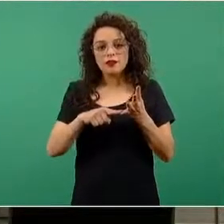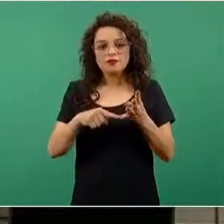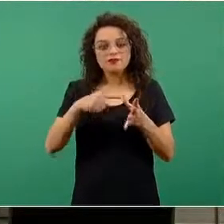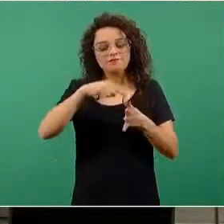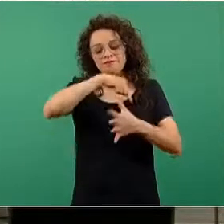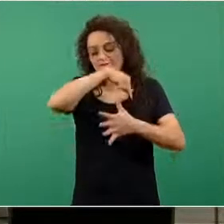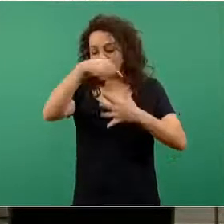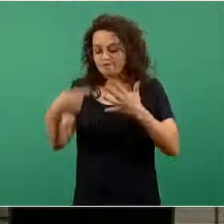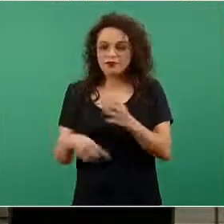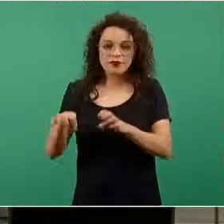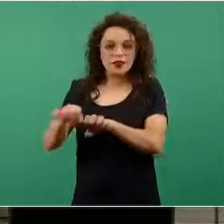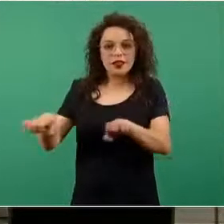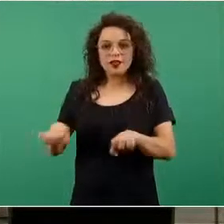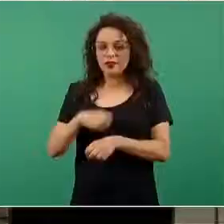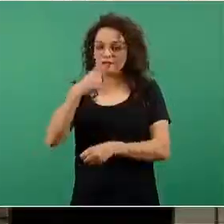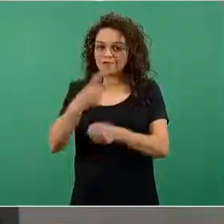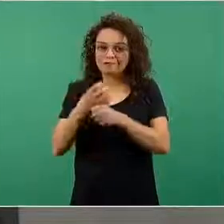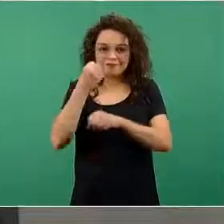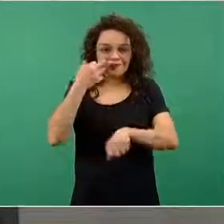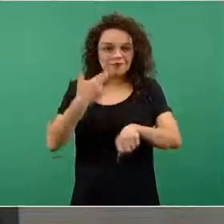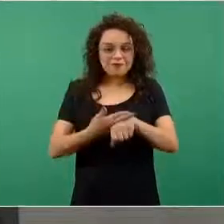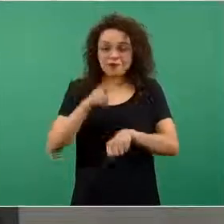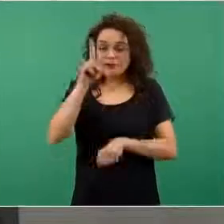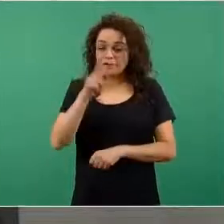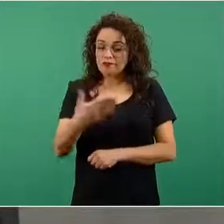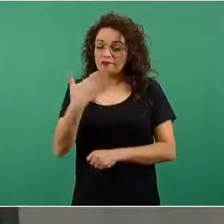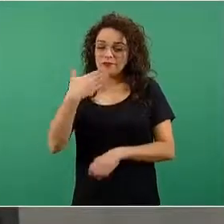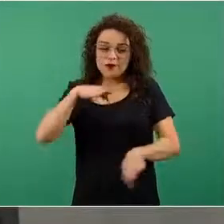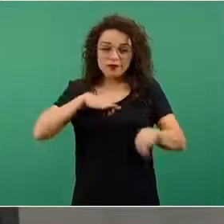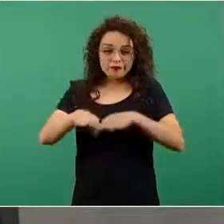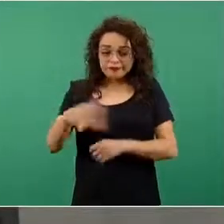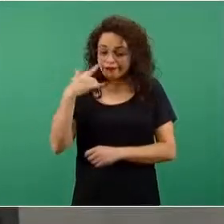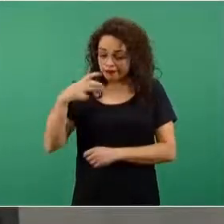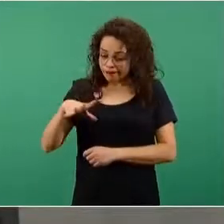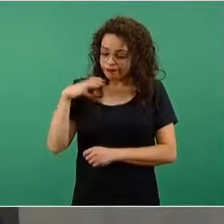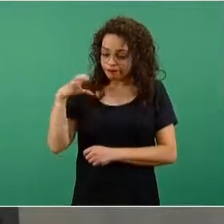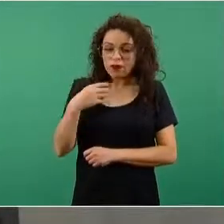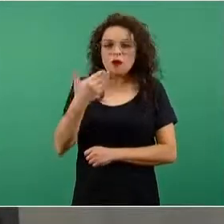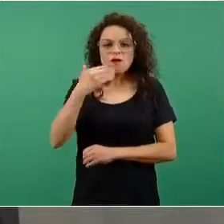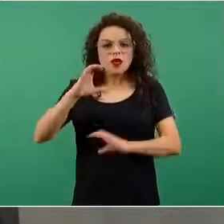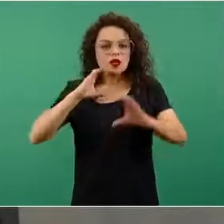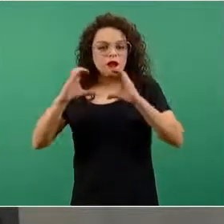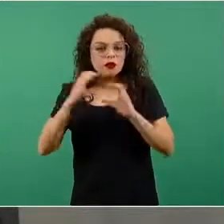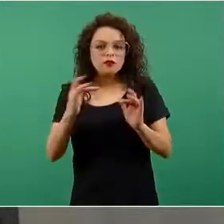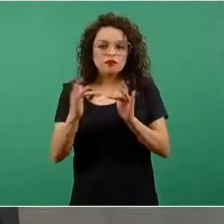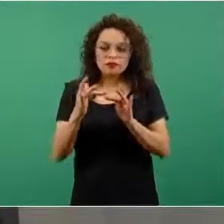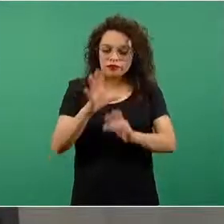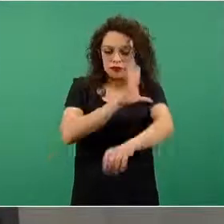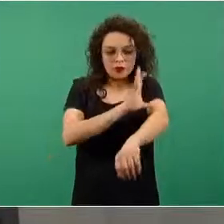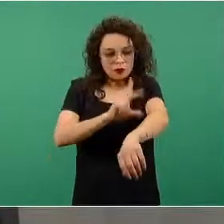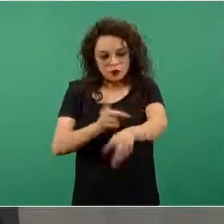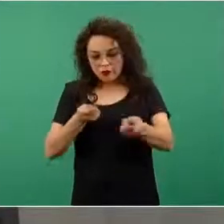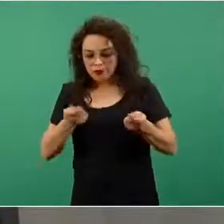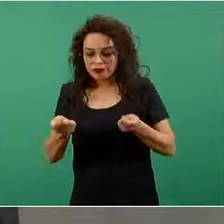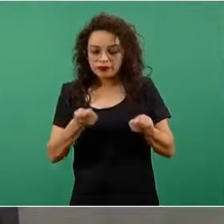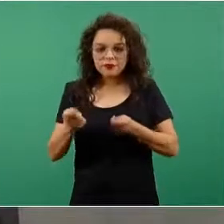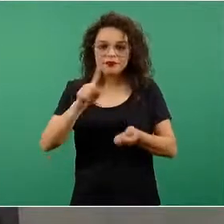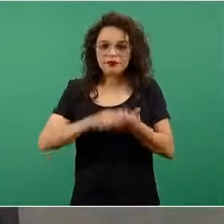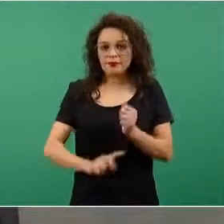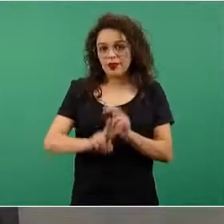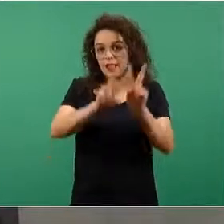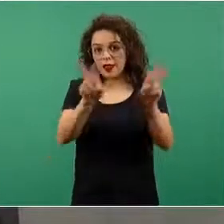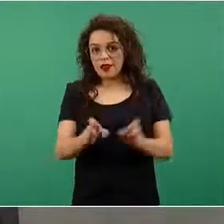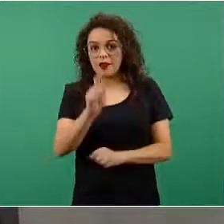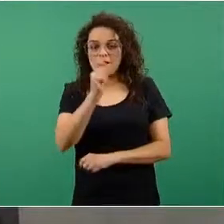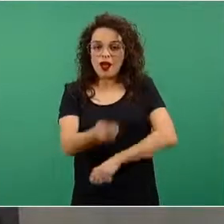todo el equipo de la Subsecretaría que han hecho un espléndido trabajo en mantener la comunicación y la coordinación del operativo de